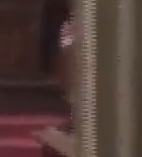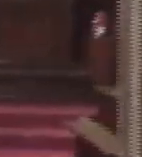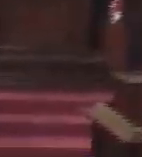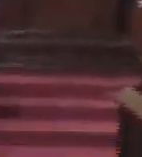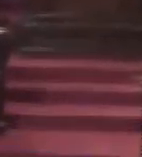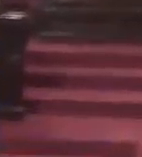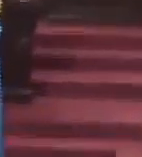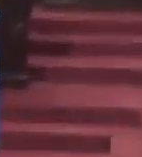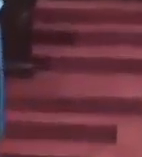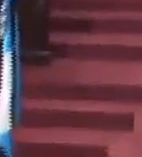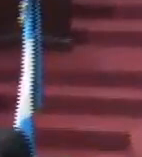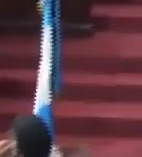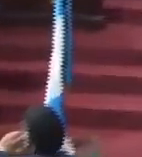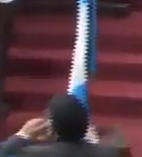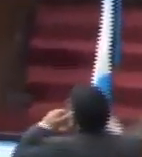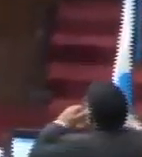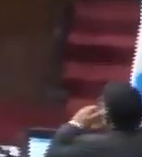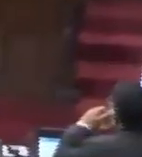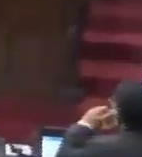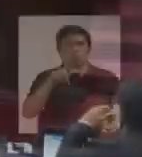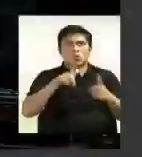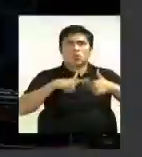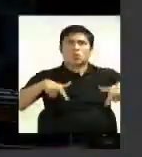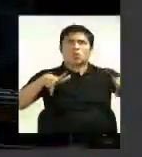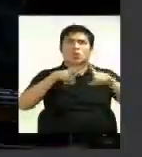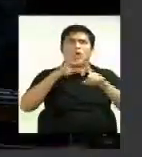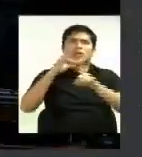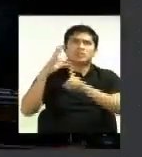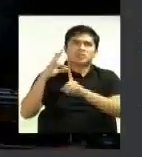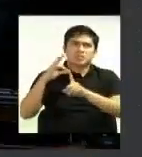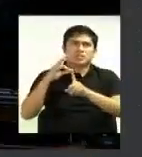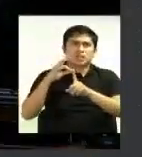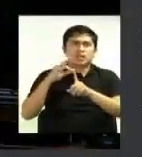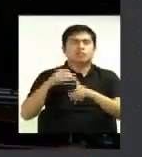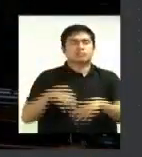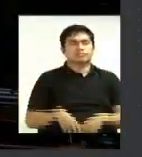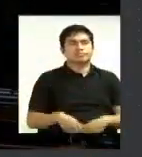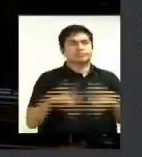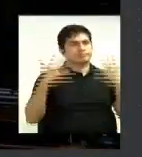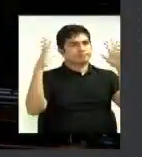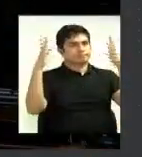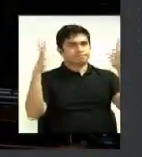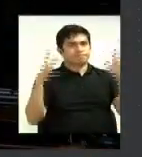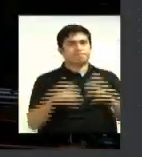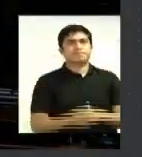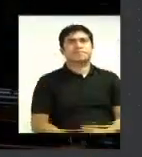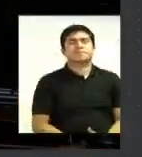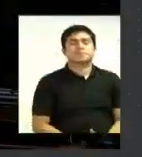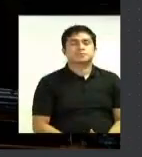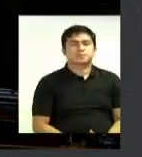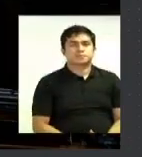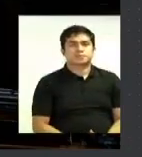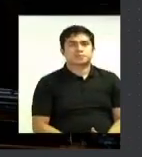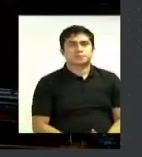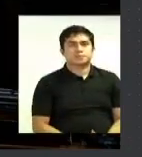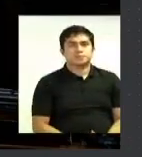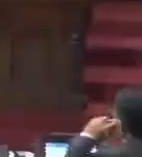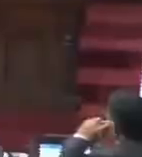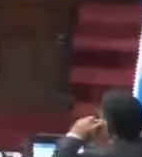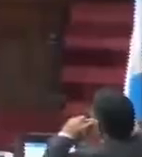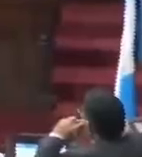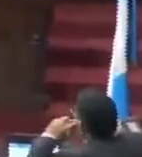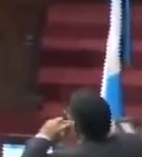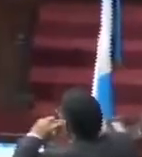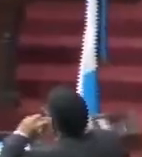Hay distintos diputados que están pidiendo la palabra a la presidenta Shirley Rivera. Escuchemos un poco de lo que se está viviendo en este